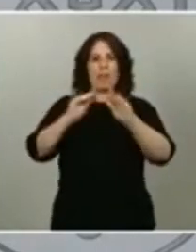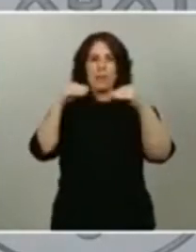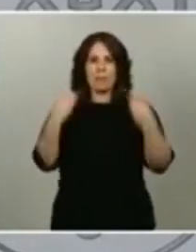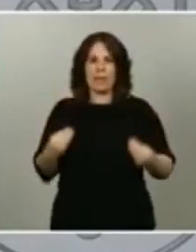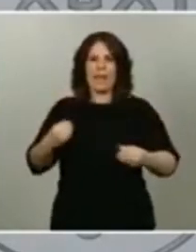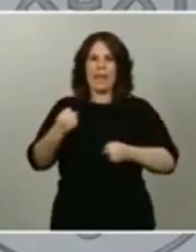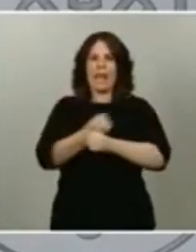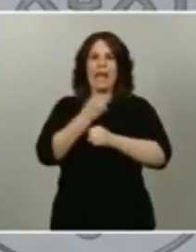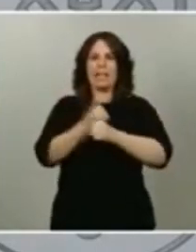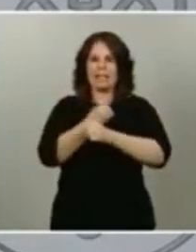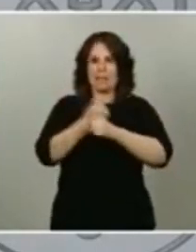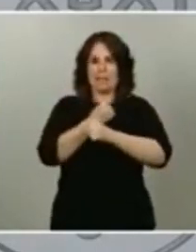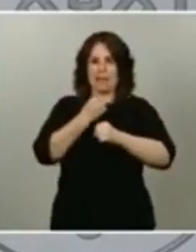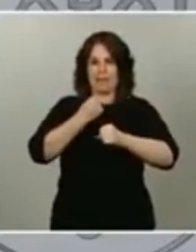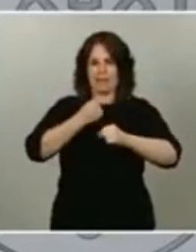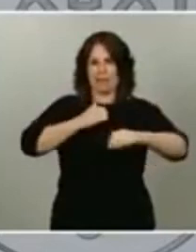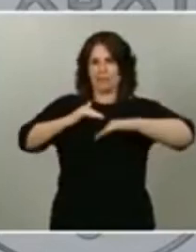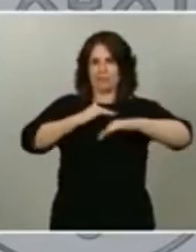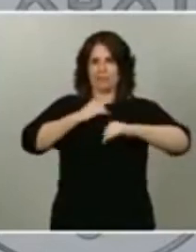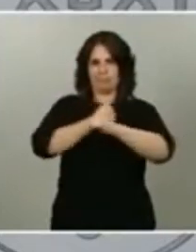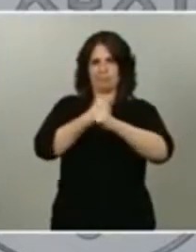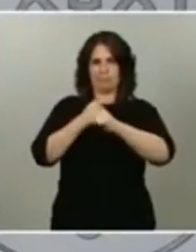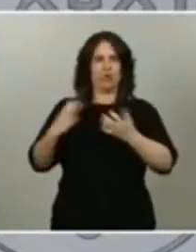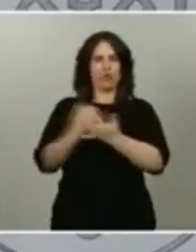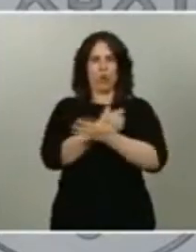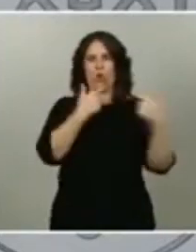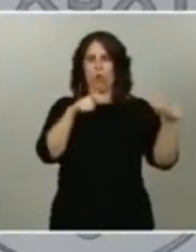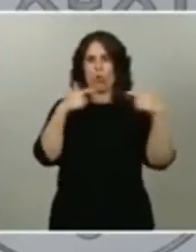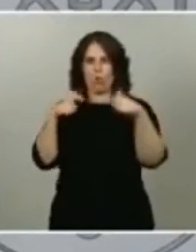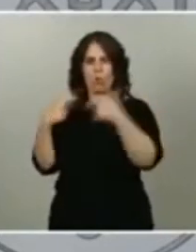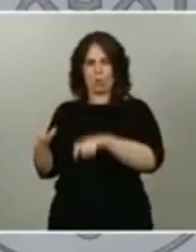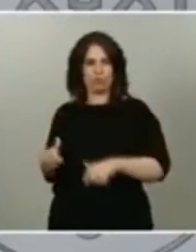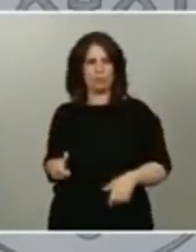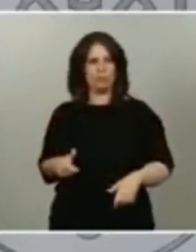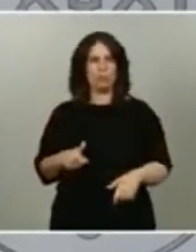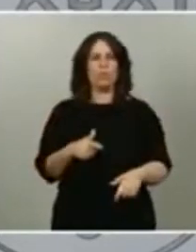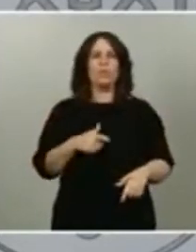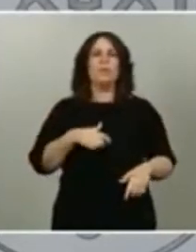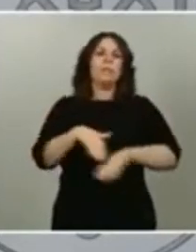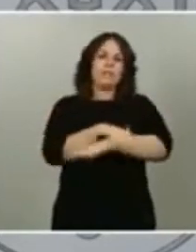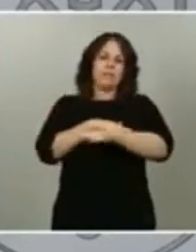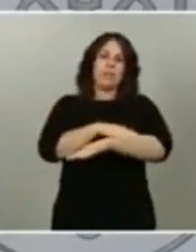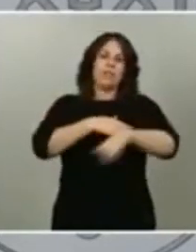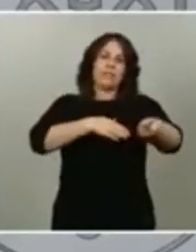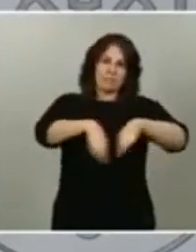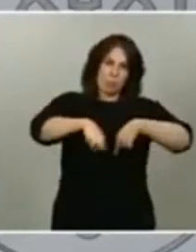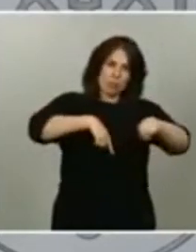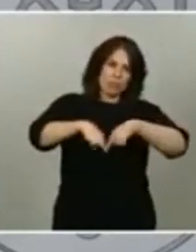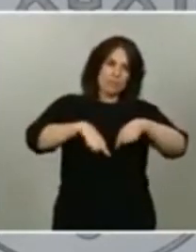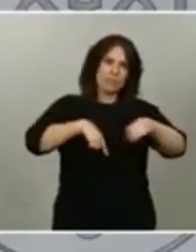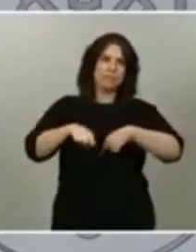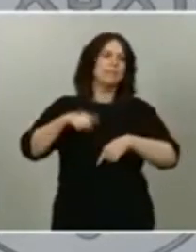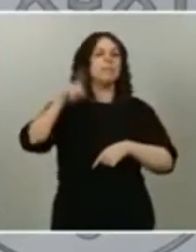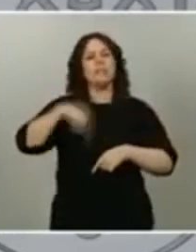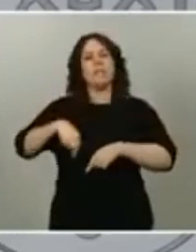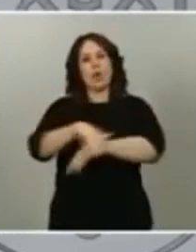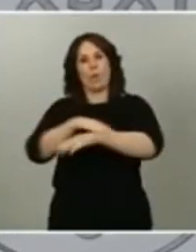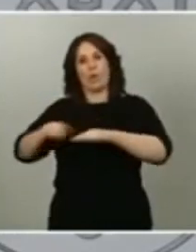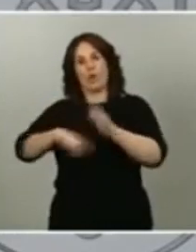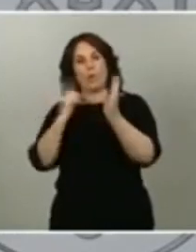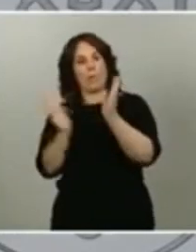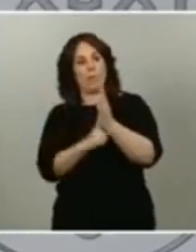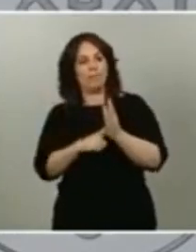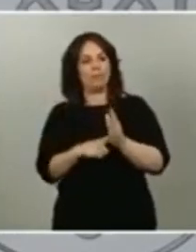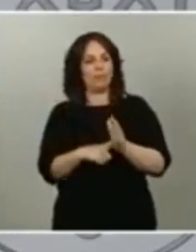entornos y si decirlo que desde luego el ministerio de transporte y yo diría también que todo el gobierno siempre ha